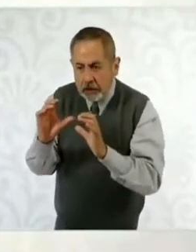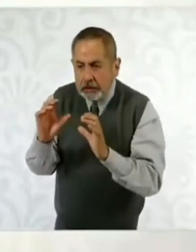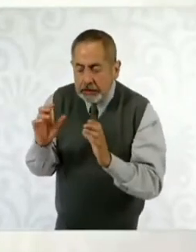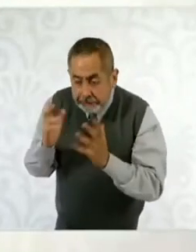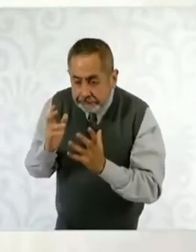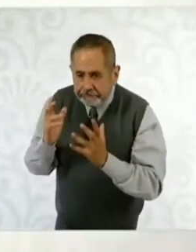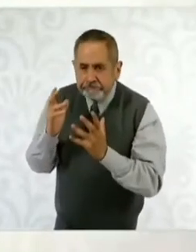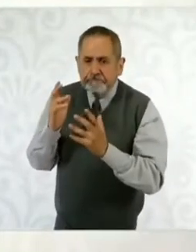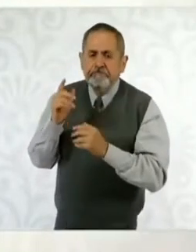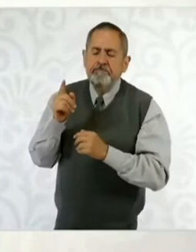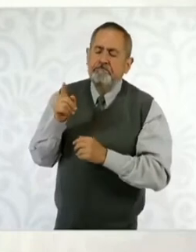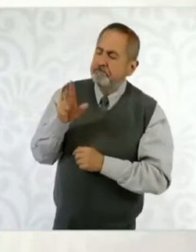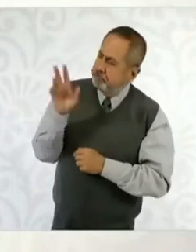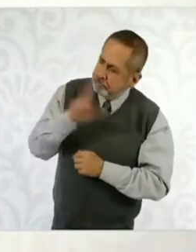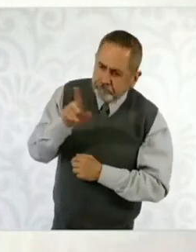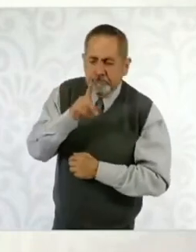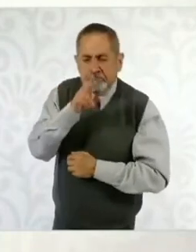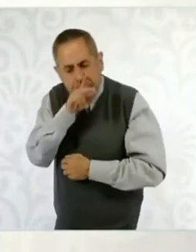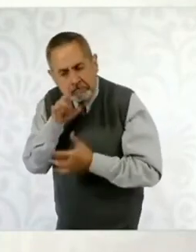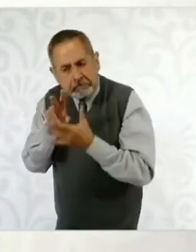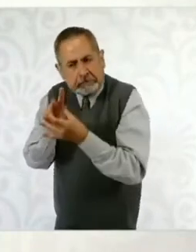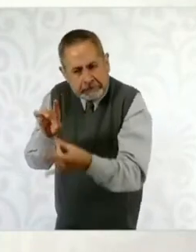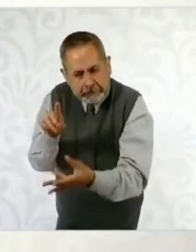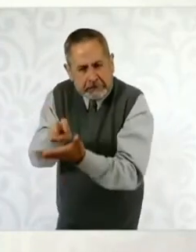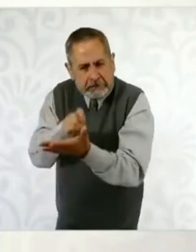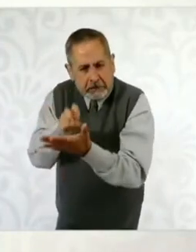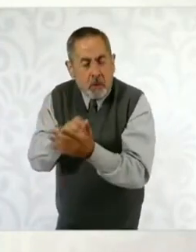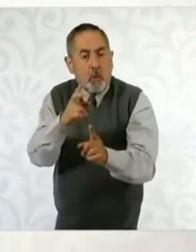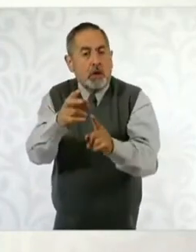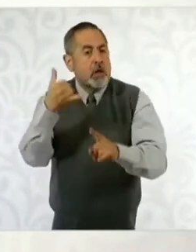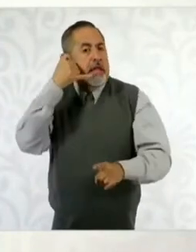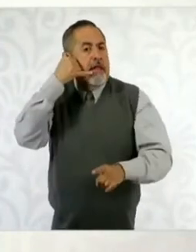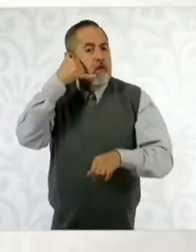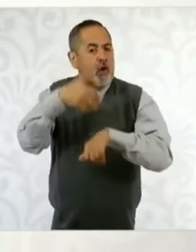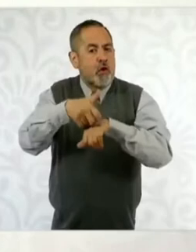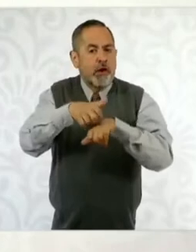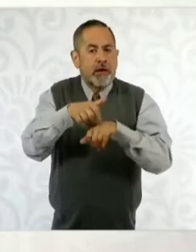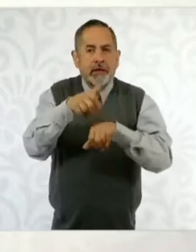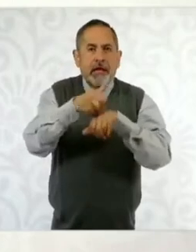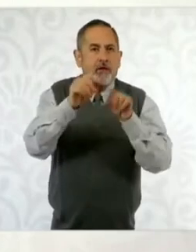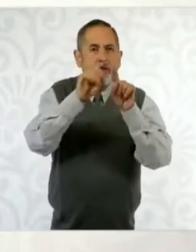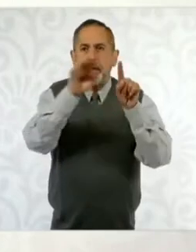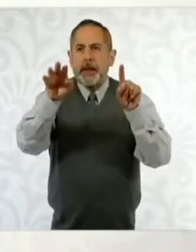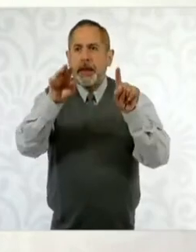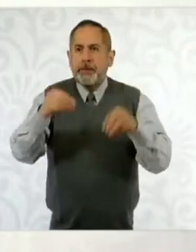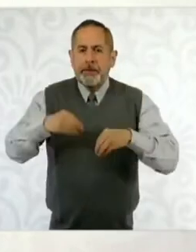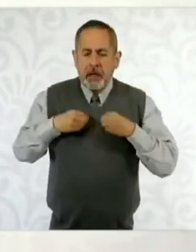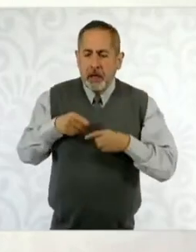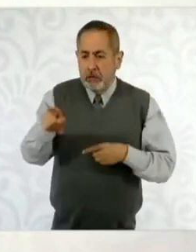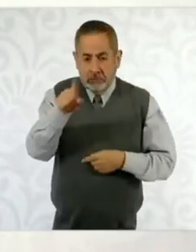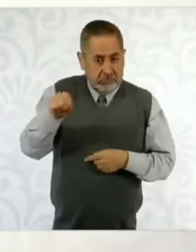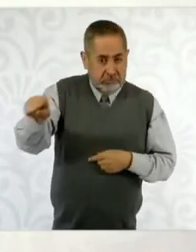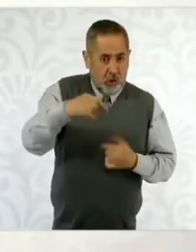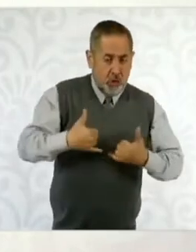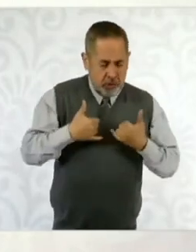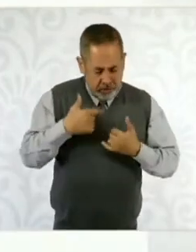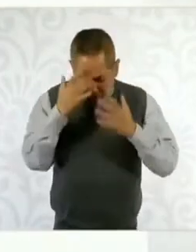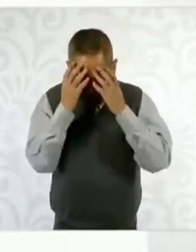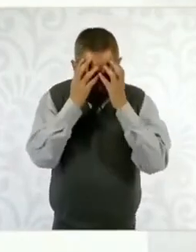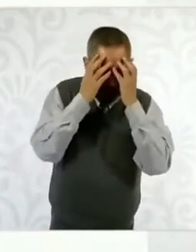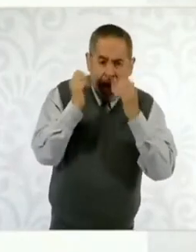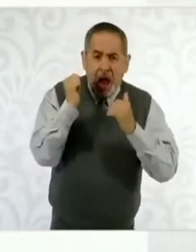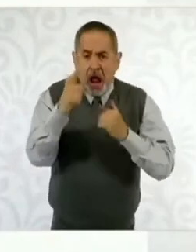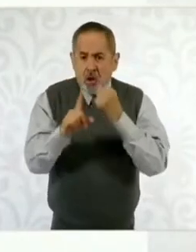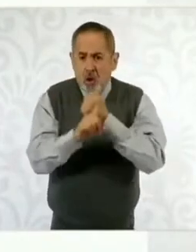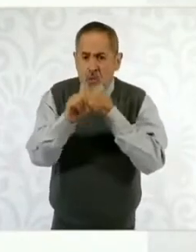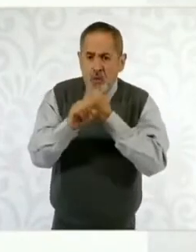eso reforzamos el número de teléfono de la línea de la vida, para que cualquiera que tenga algún problema, sea